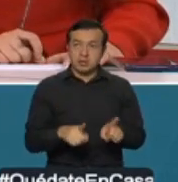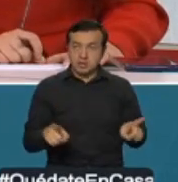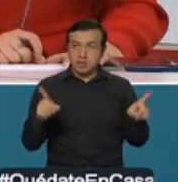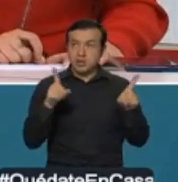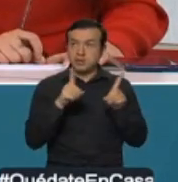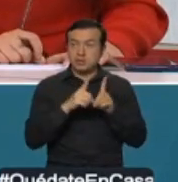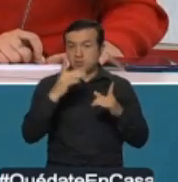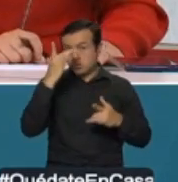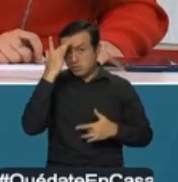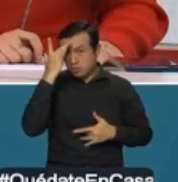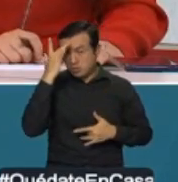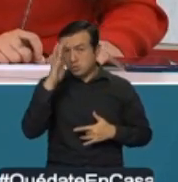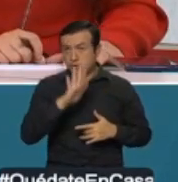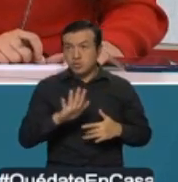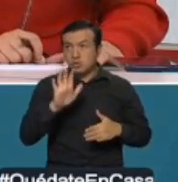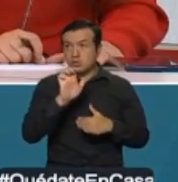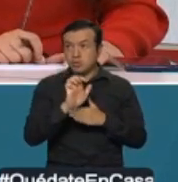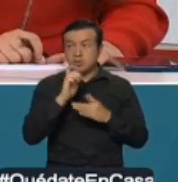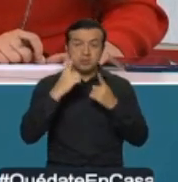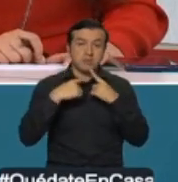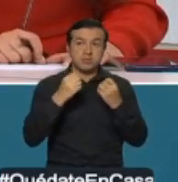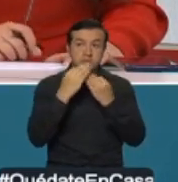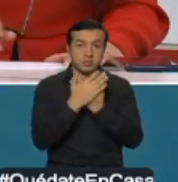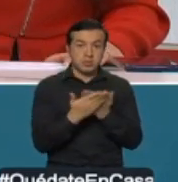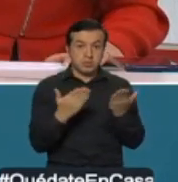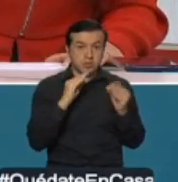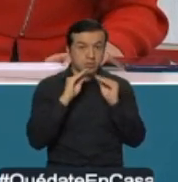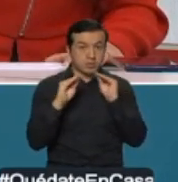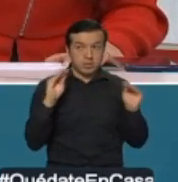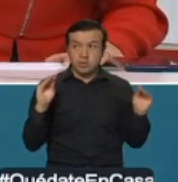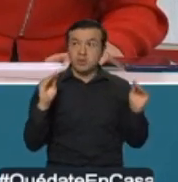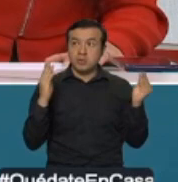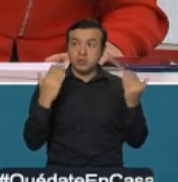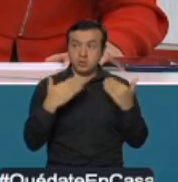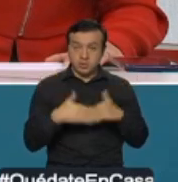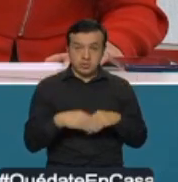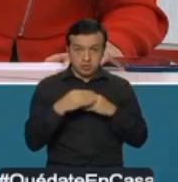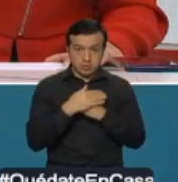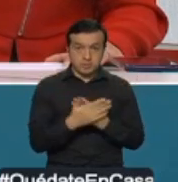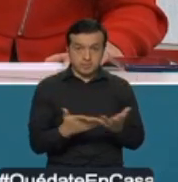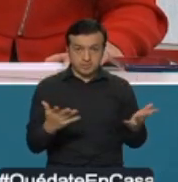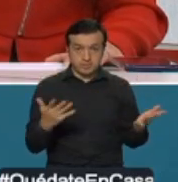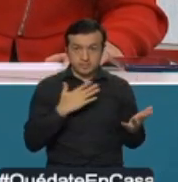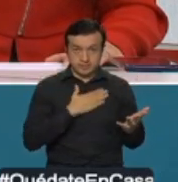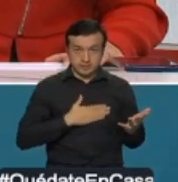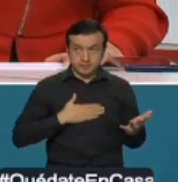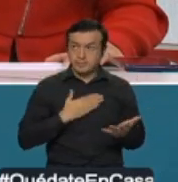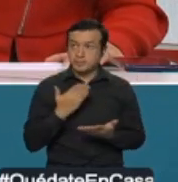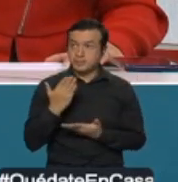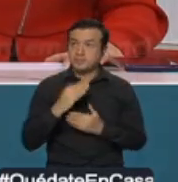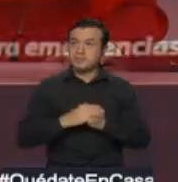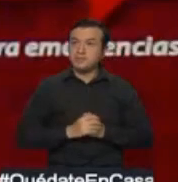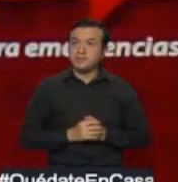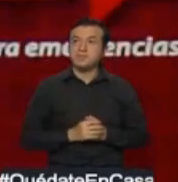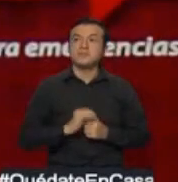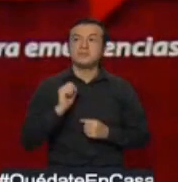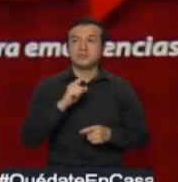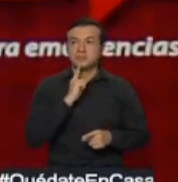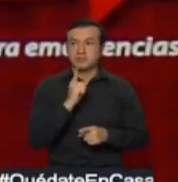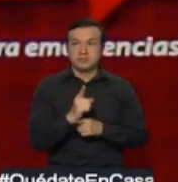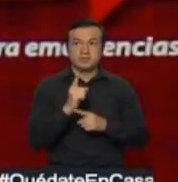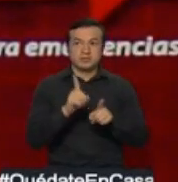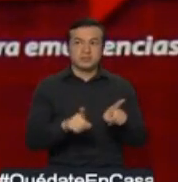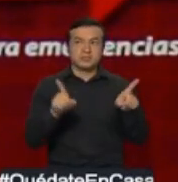de COVID-19 en nuestro país y un mensaje final para poder finalizar esta cadena nacional, por favor? Claro que sí. Repito